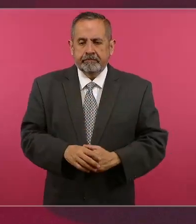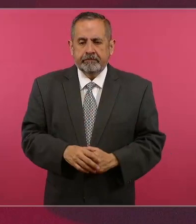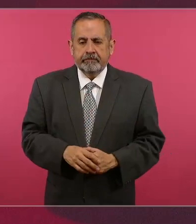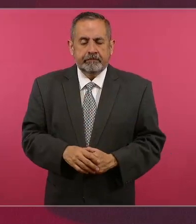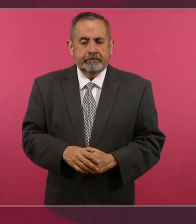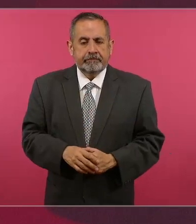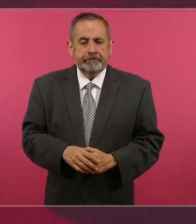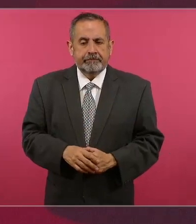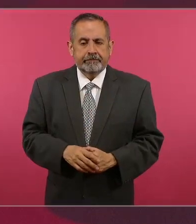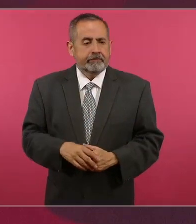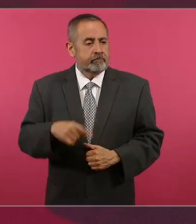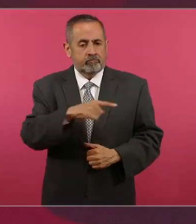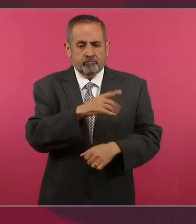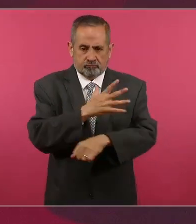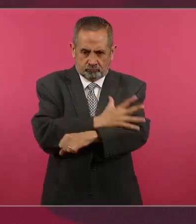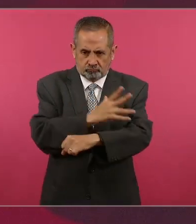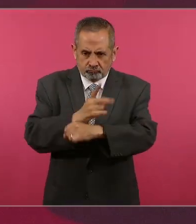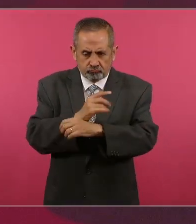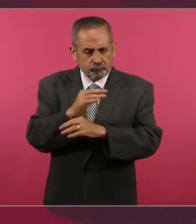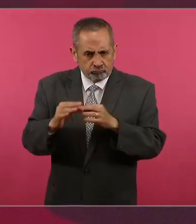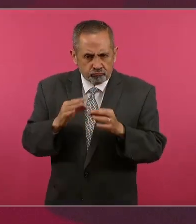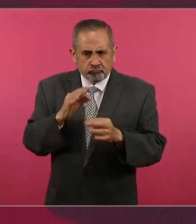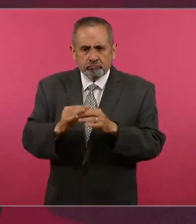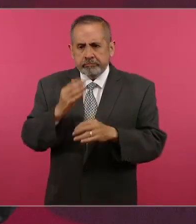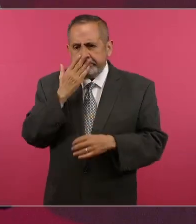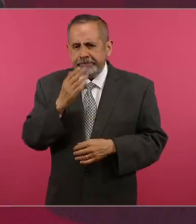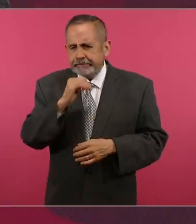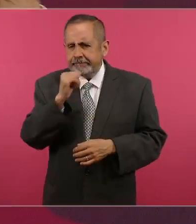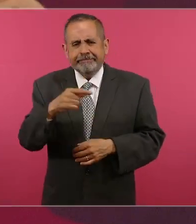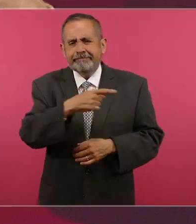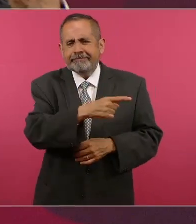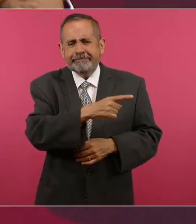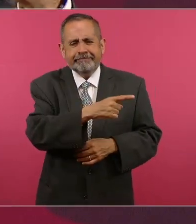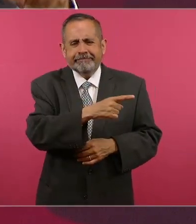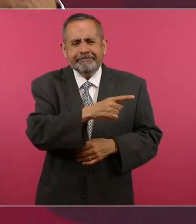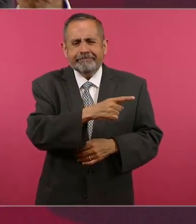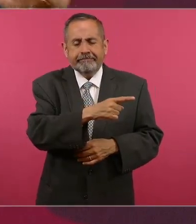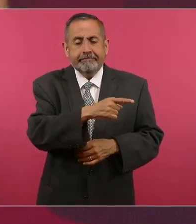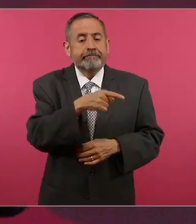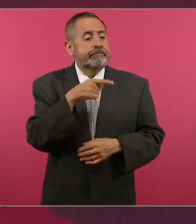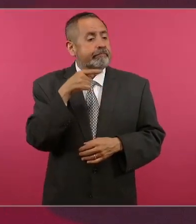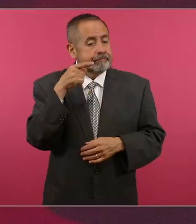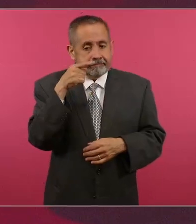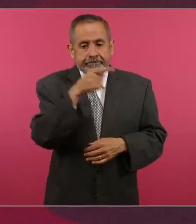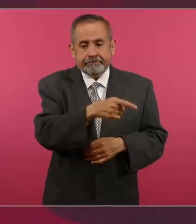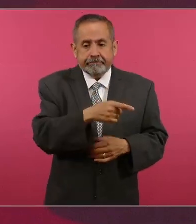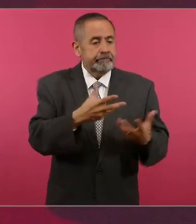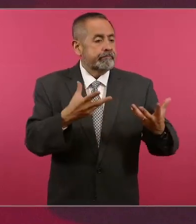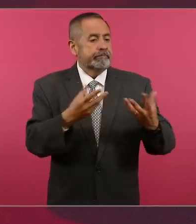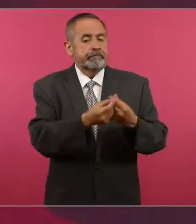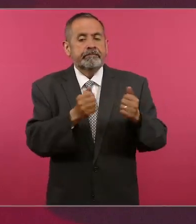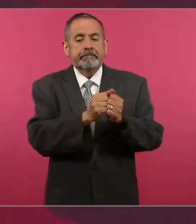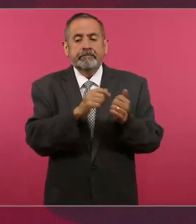no actúan con honestidad y además están vinculados